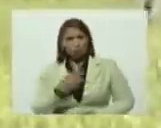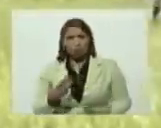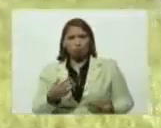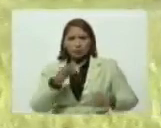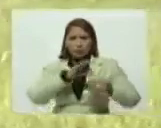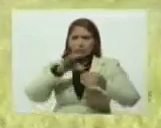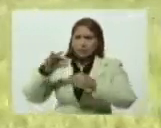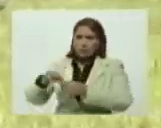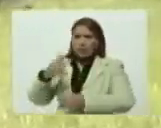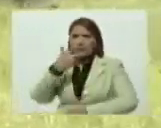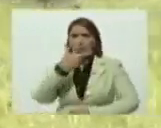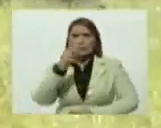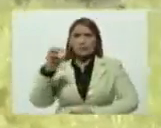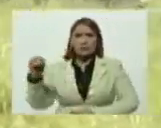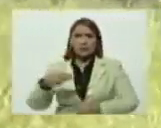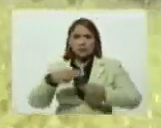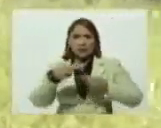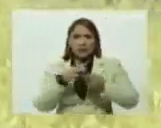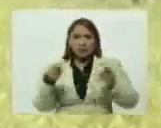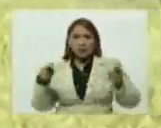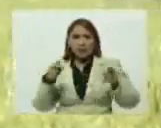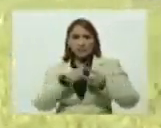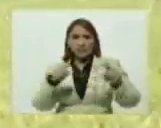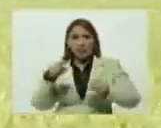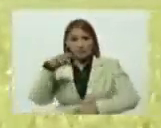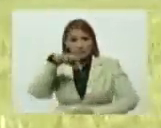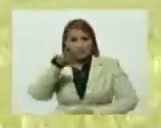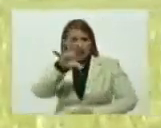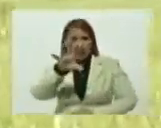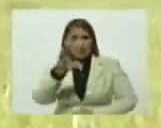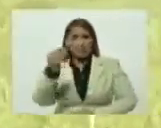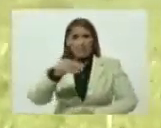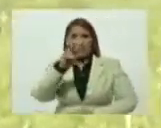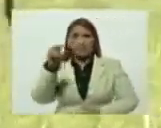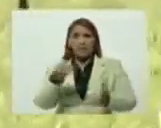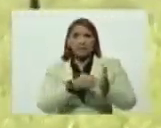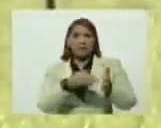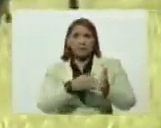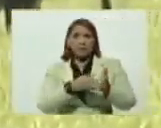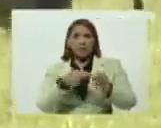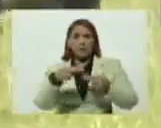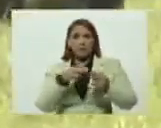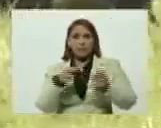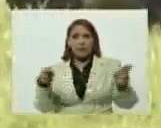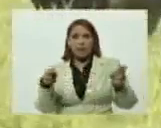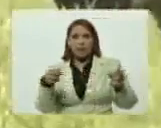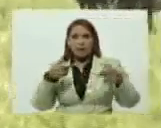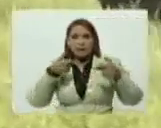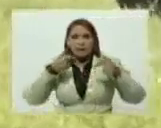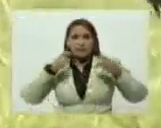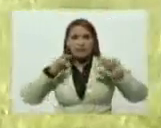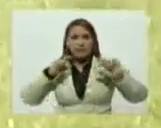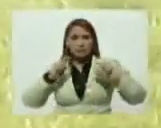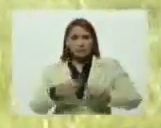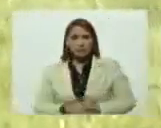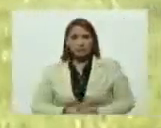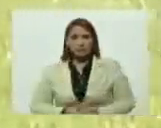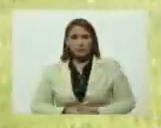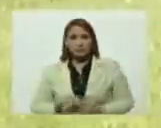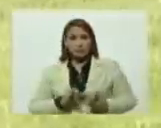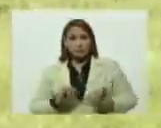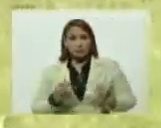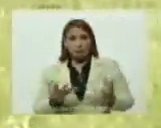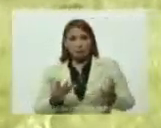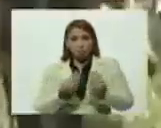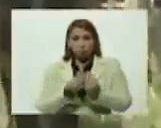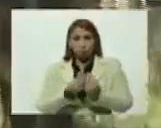sembrado 300 hectáreas, pero en el país hemos sembrado más de 20.000 hectáreas de maíz que han sido en conjunto